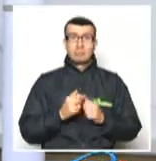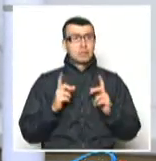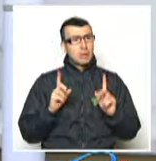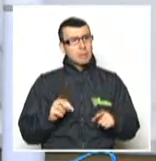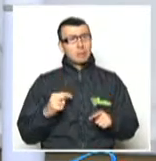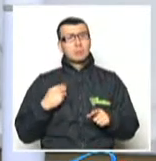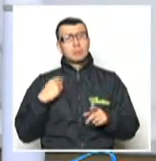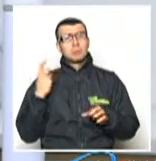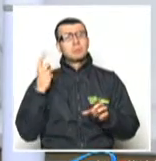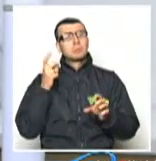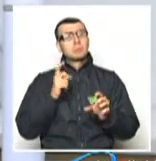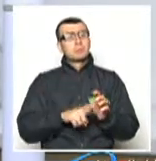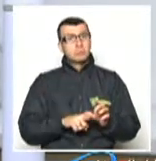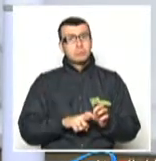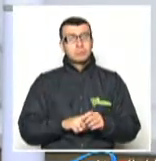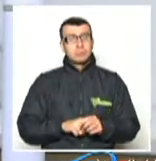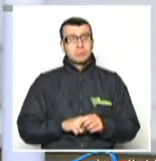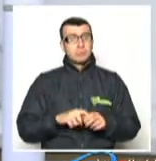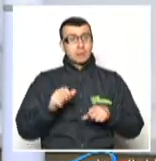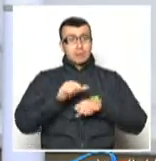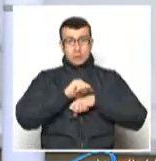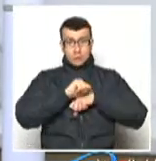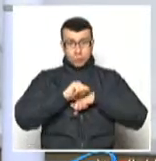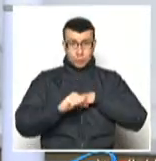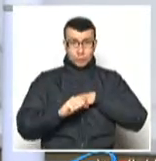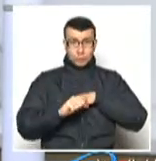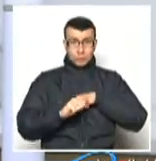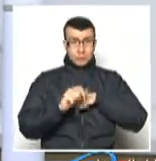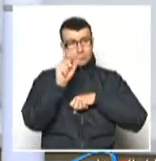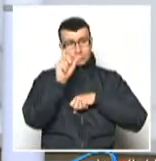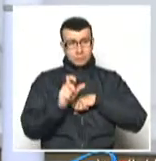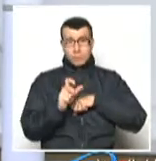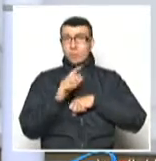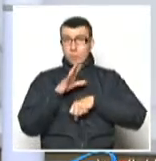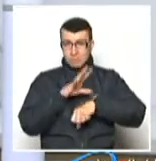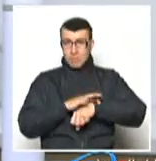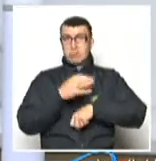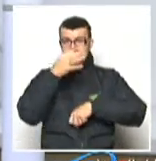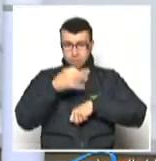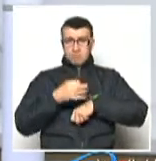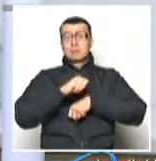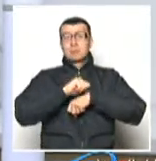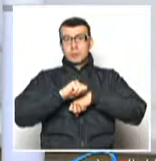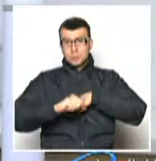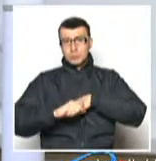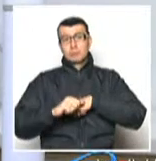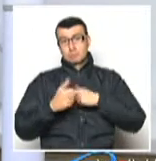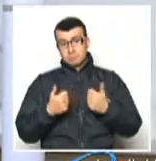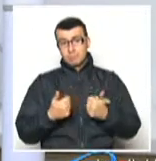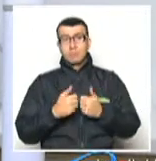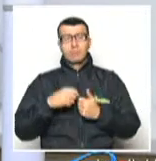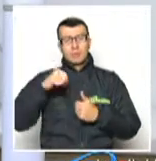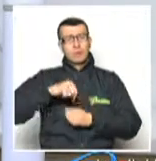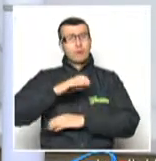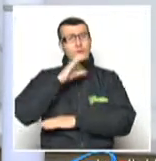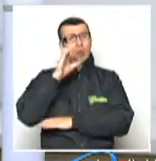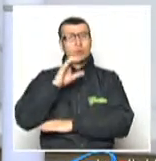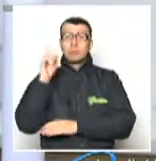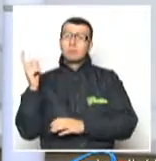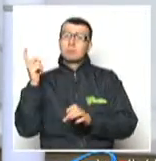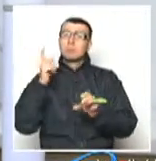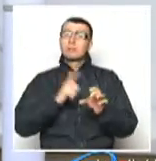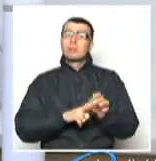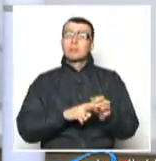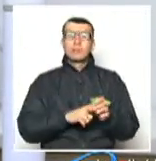acá la cirugía me la hace un cirujano, un doctor, por verdad. En este país que yo hablé